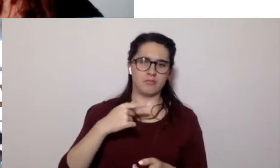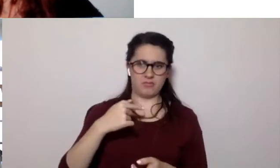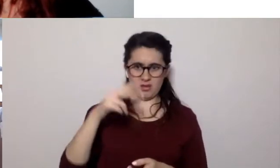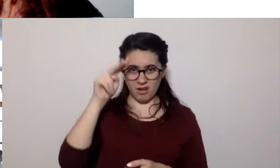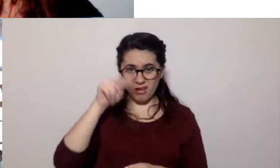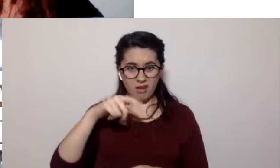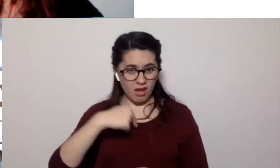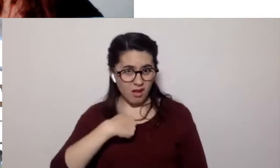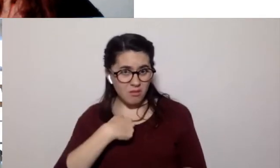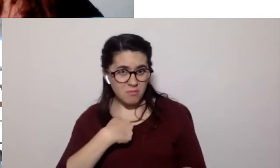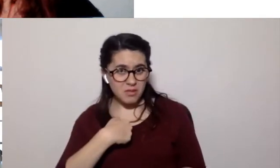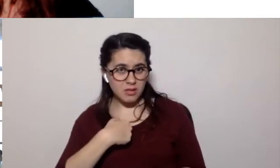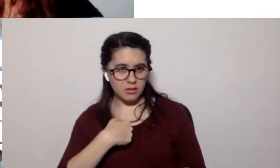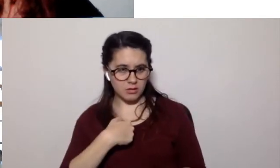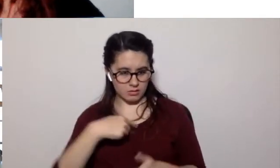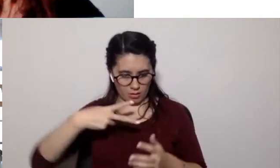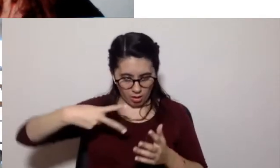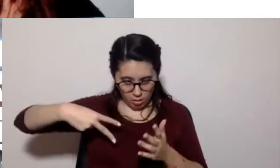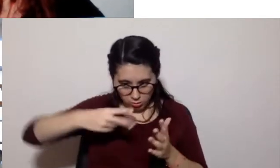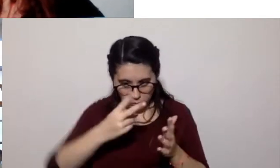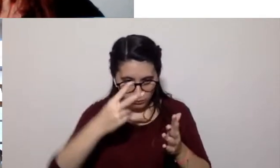porque no sé ni recortar, ¿no?